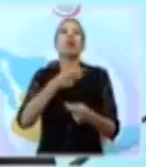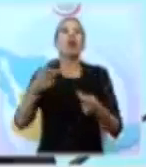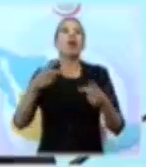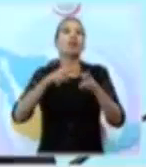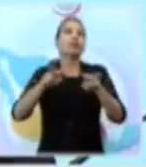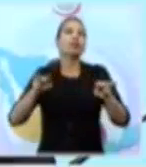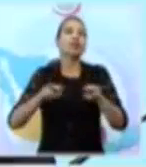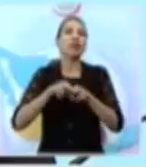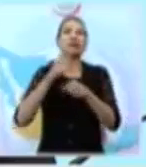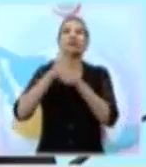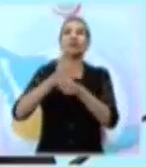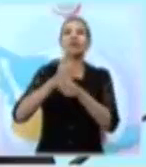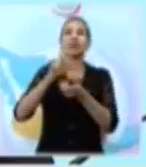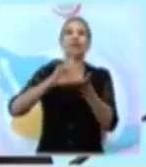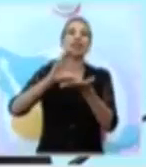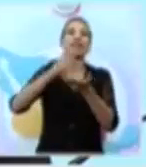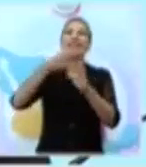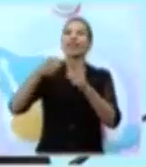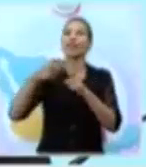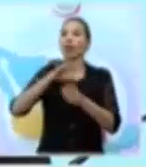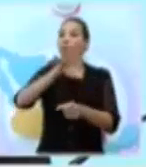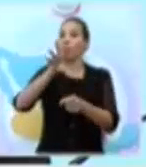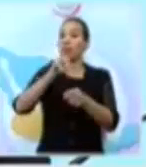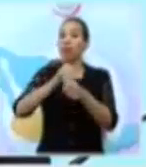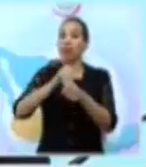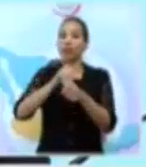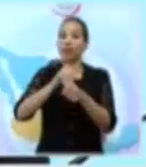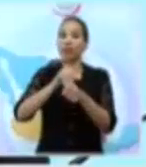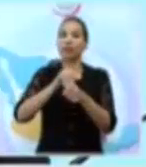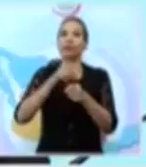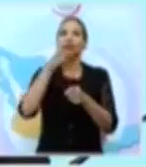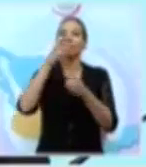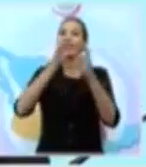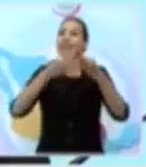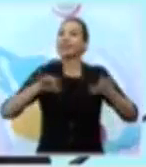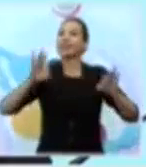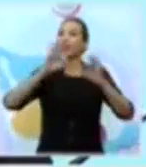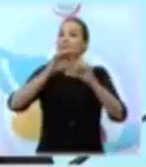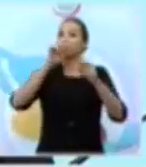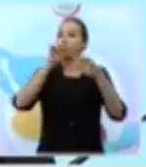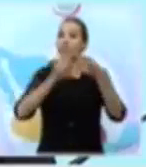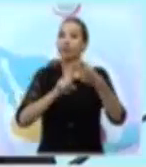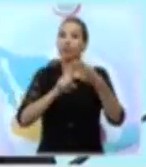vulnerabilidad, debe marcar nuestras prioridades.